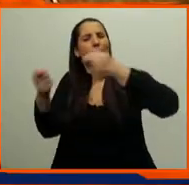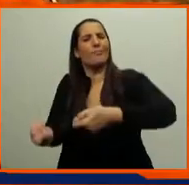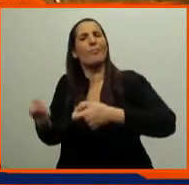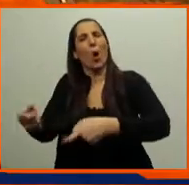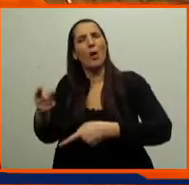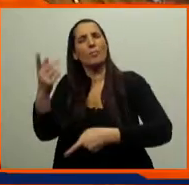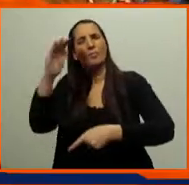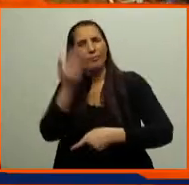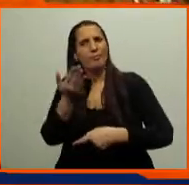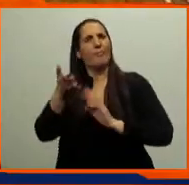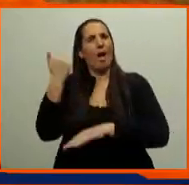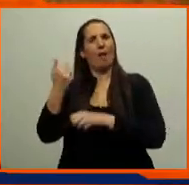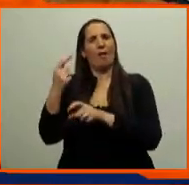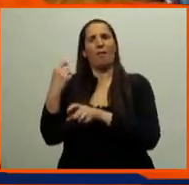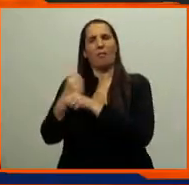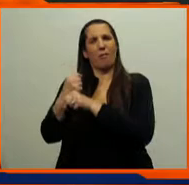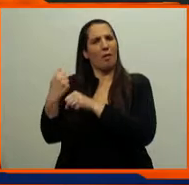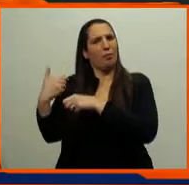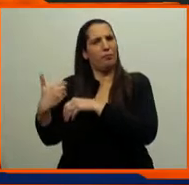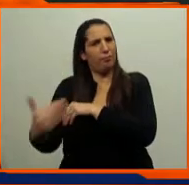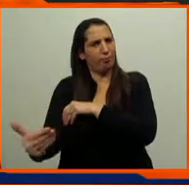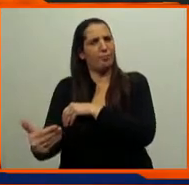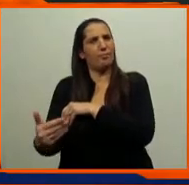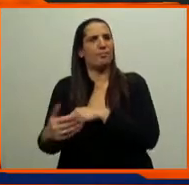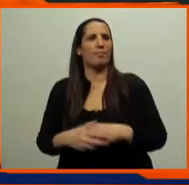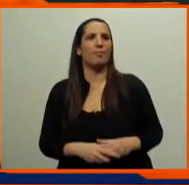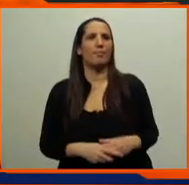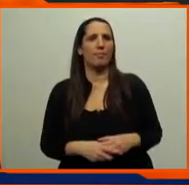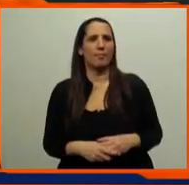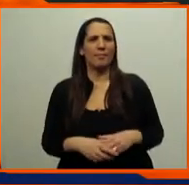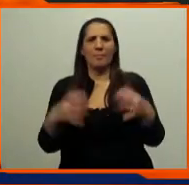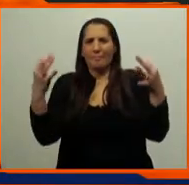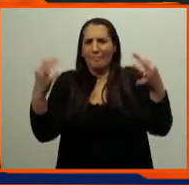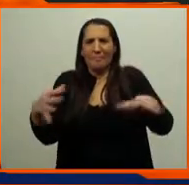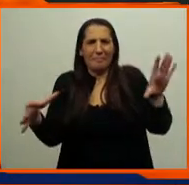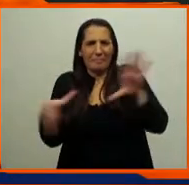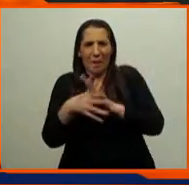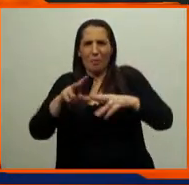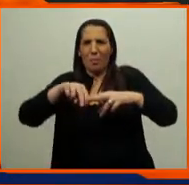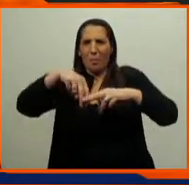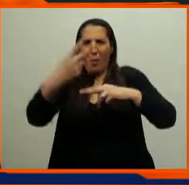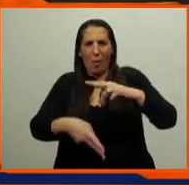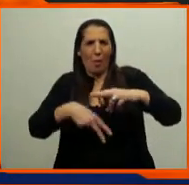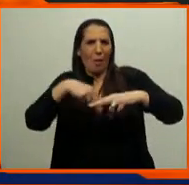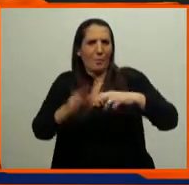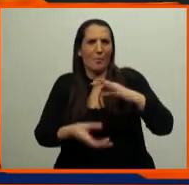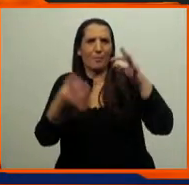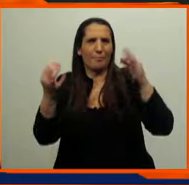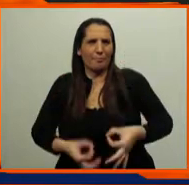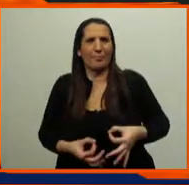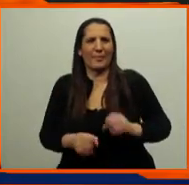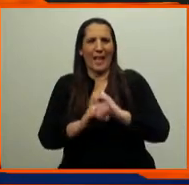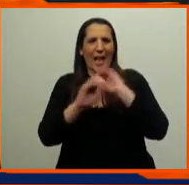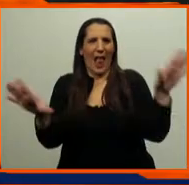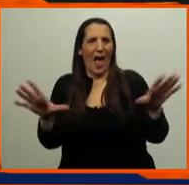previo a su retiro de la competencia. Impecables los movimientos de Nico Córdoba. Queda claro que esta es la especialidad de